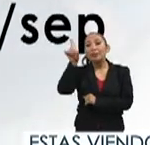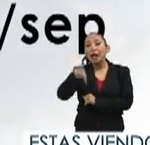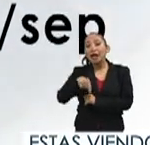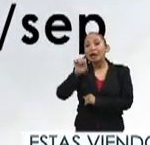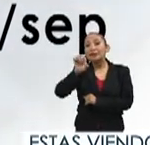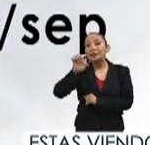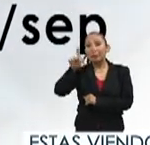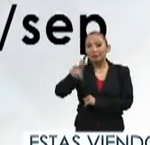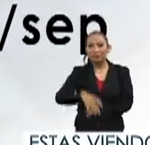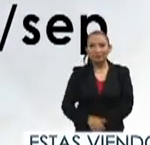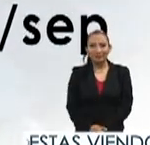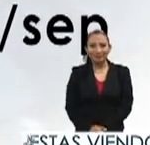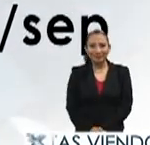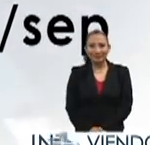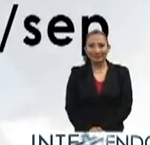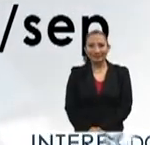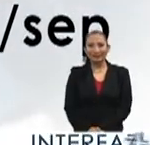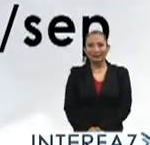www.gov.mx/CEP.